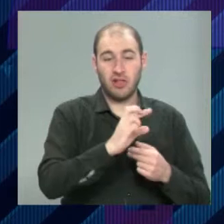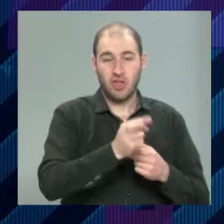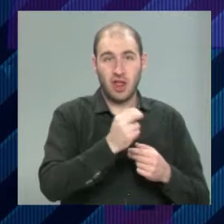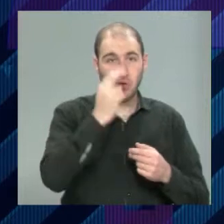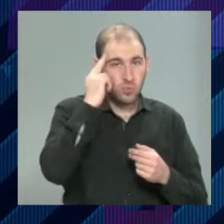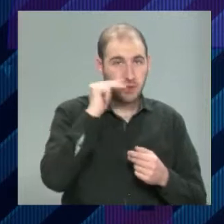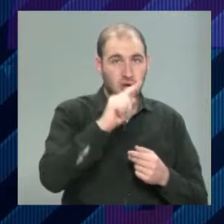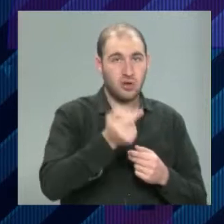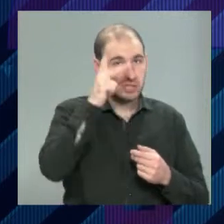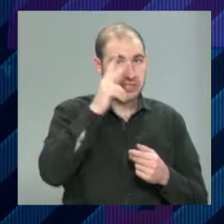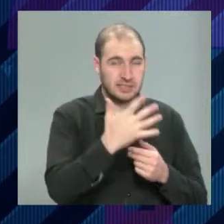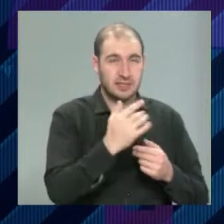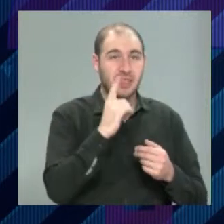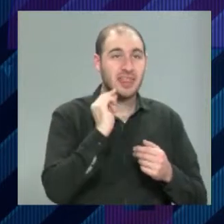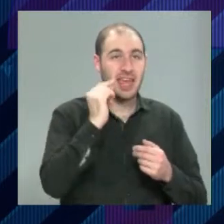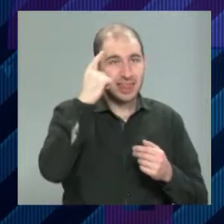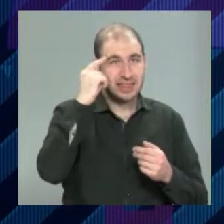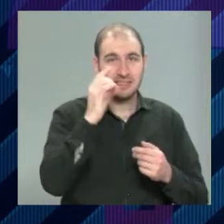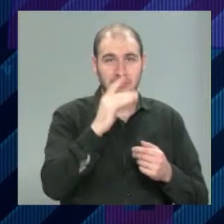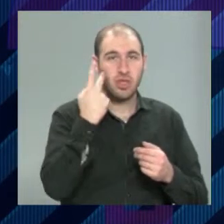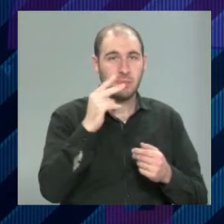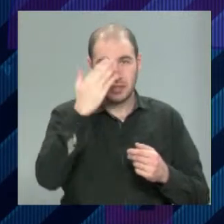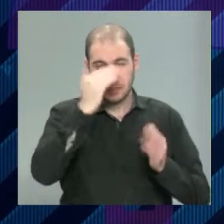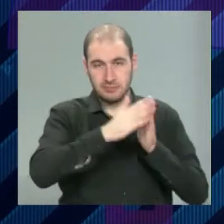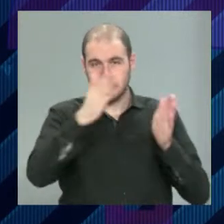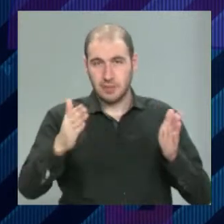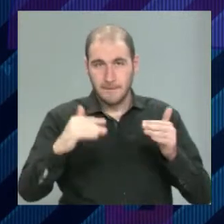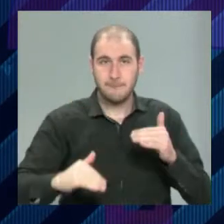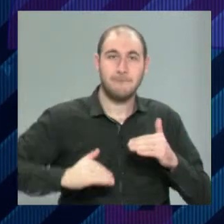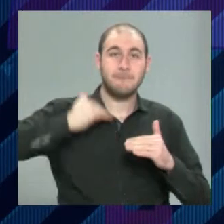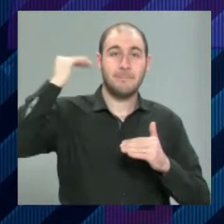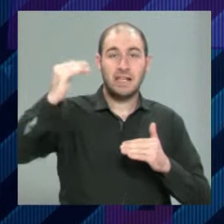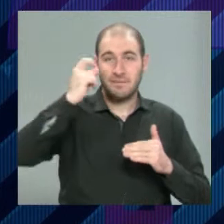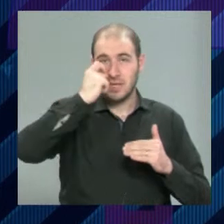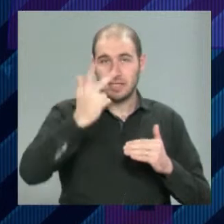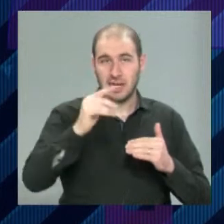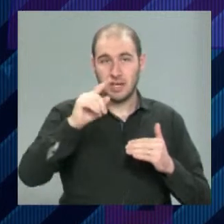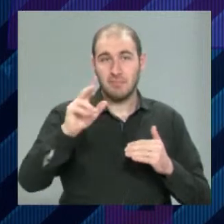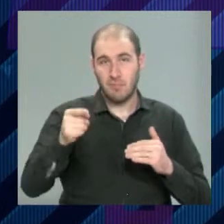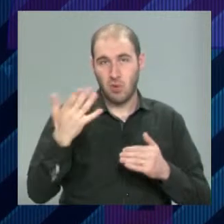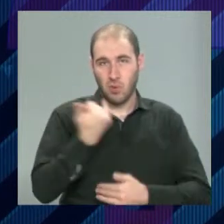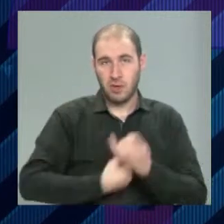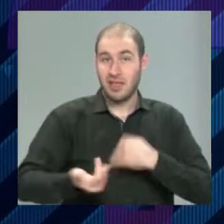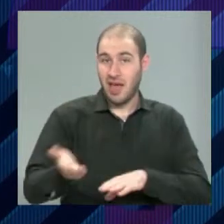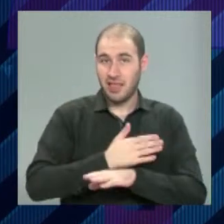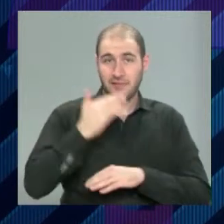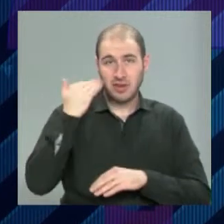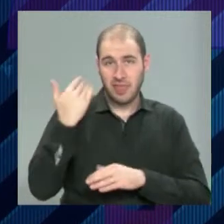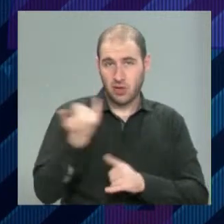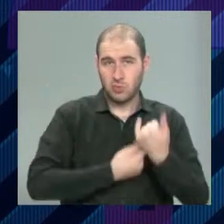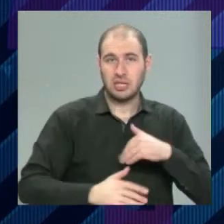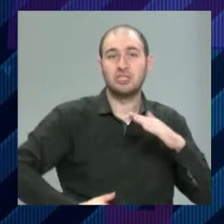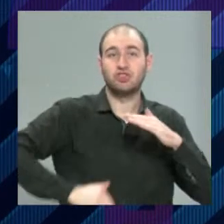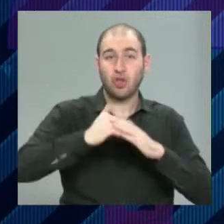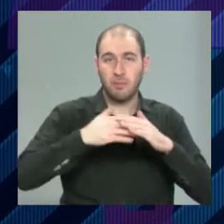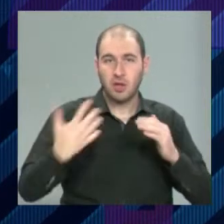de 9,85 el 10 de diciembre de 2015 a superar los 23 pesos, como bien decía Fer al principio, el máximo